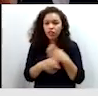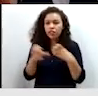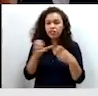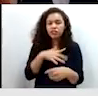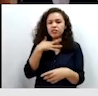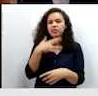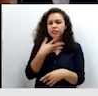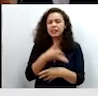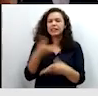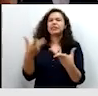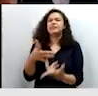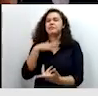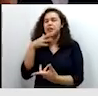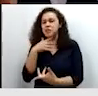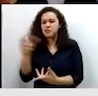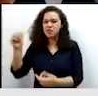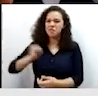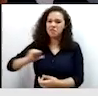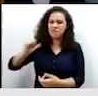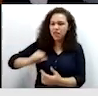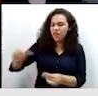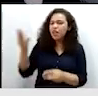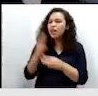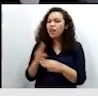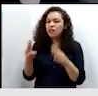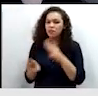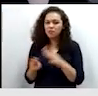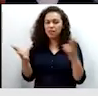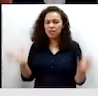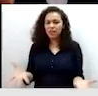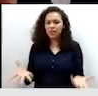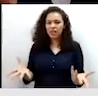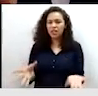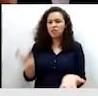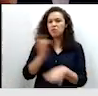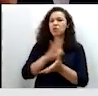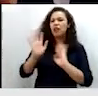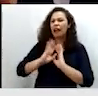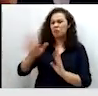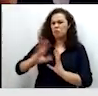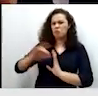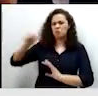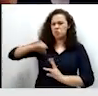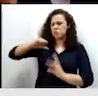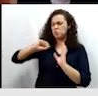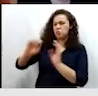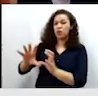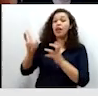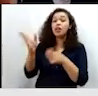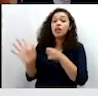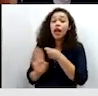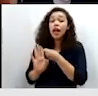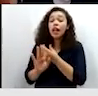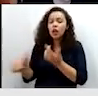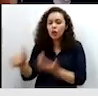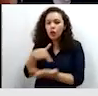cacharros, cascajo, materiales que nada más son bienes mostrencos, pues prácticamente les evitamos donde se